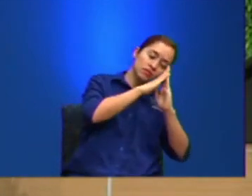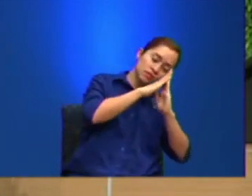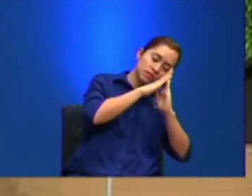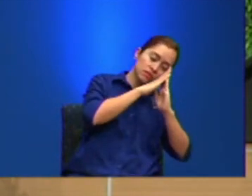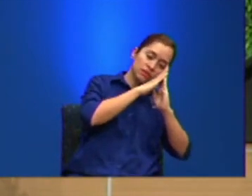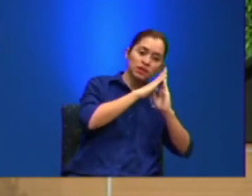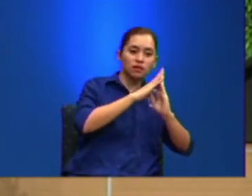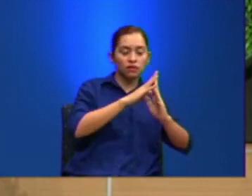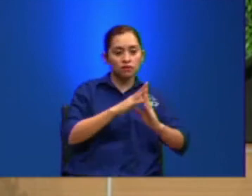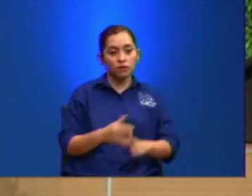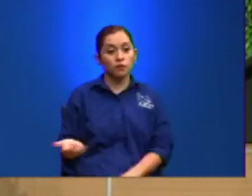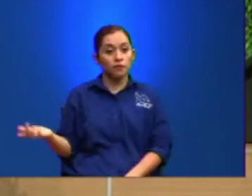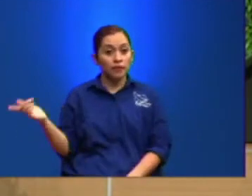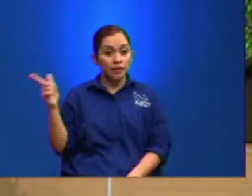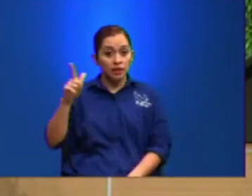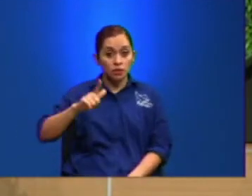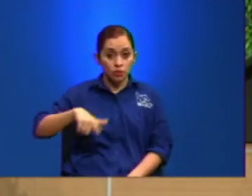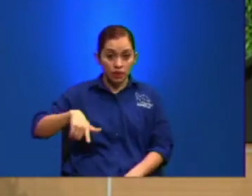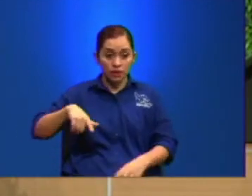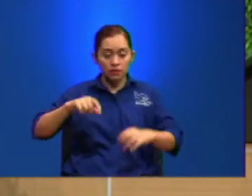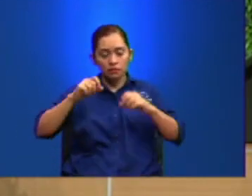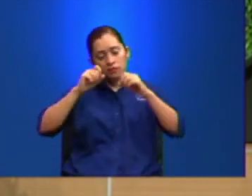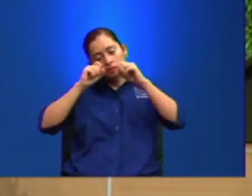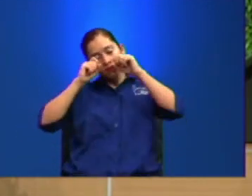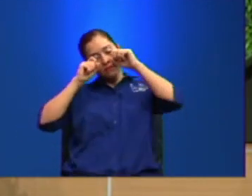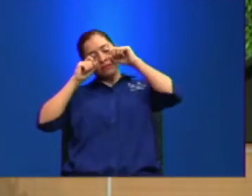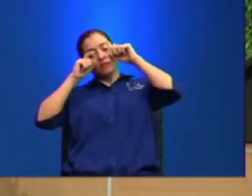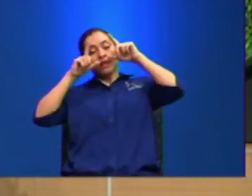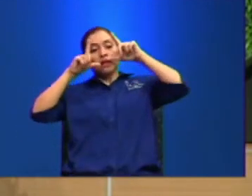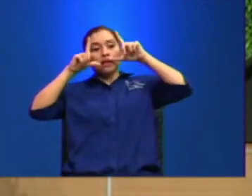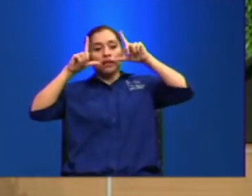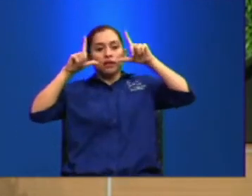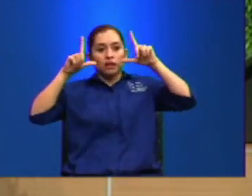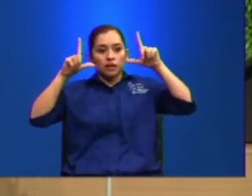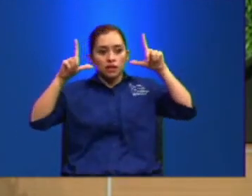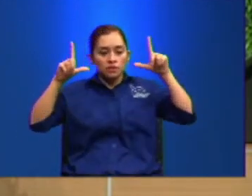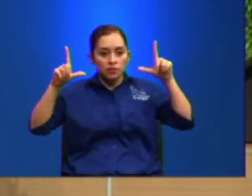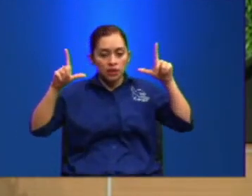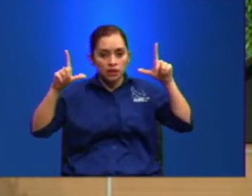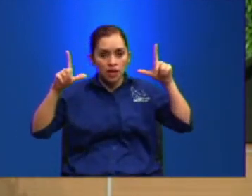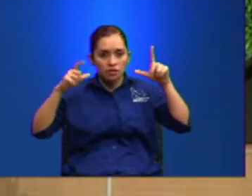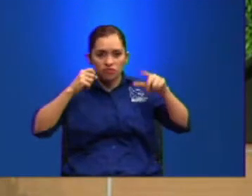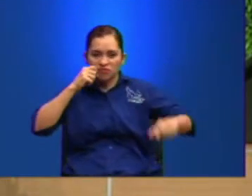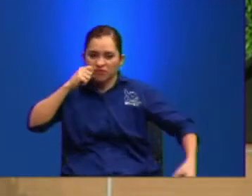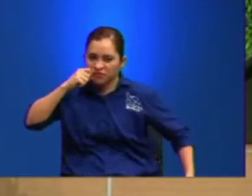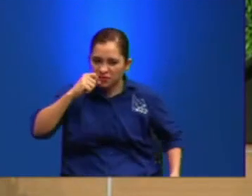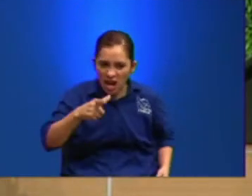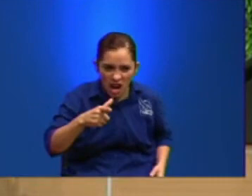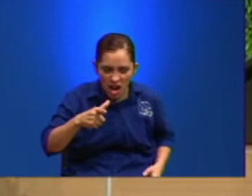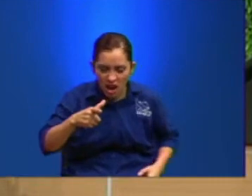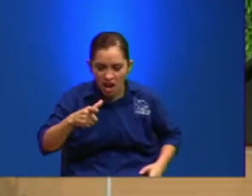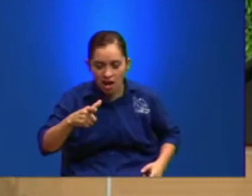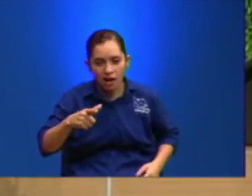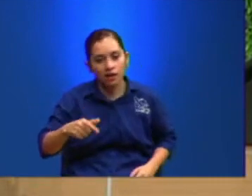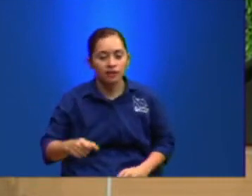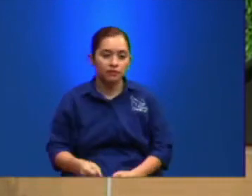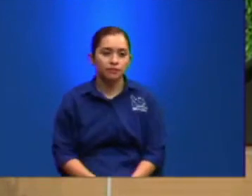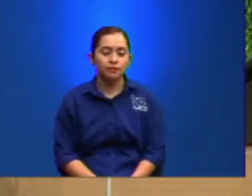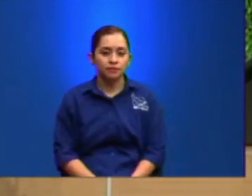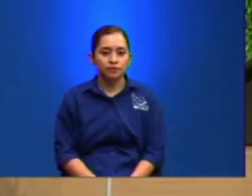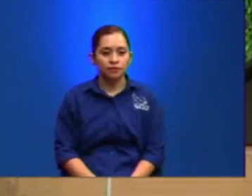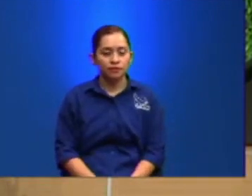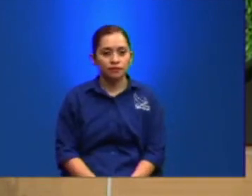después de despertarse maldición a su simiente entonces